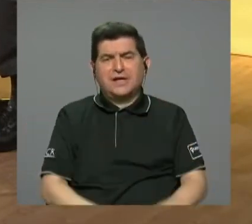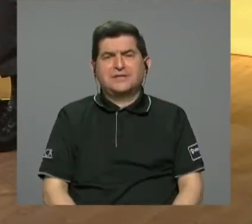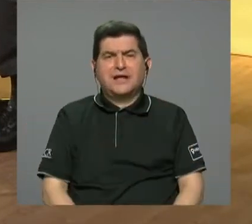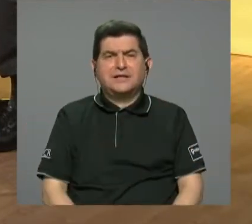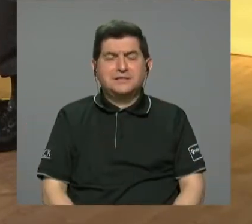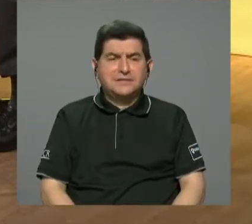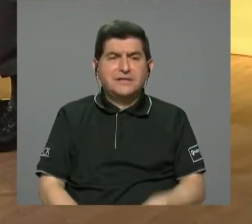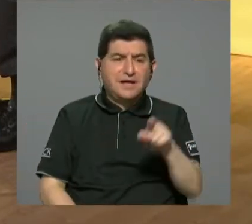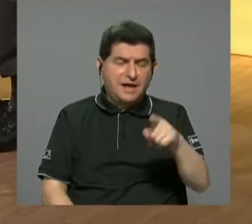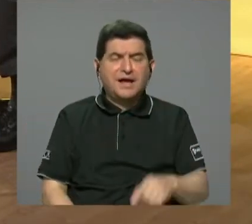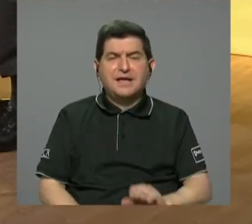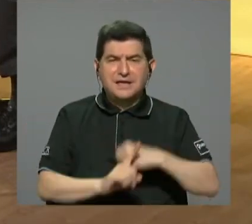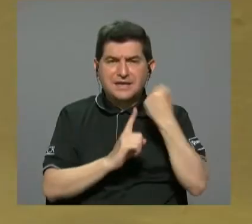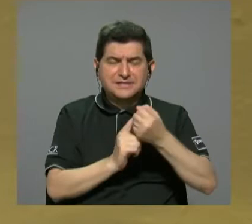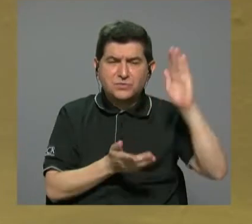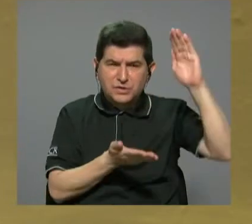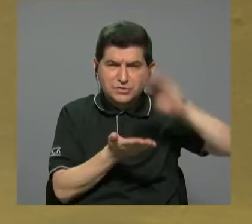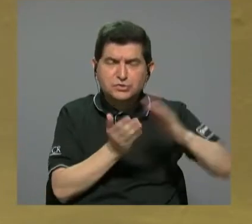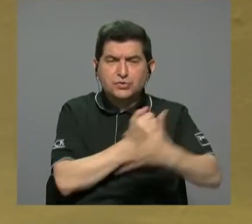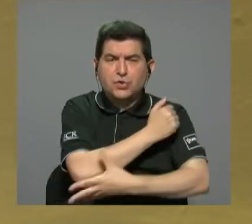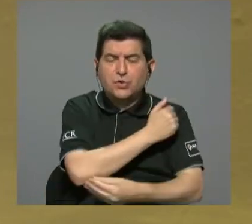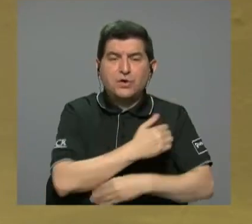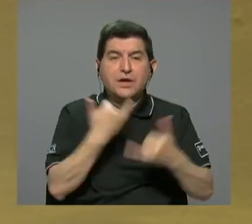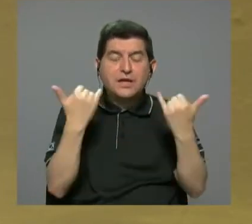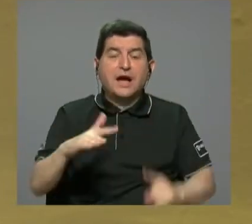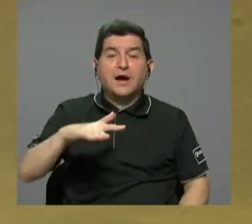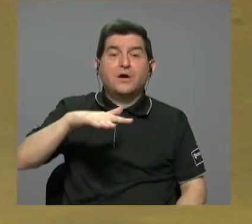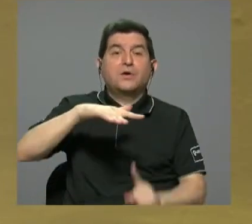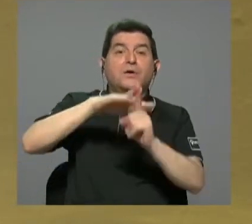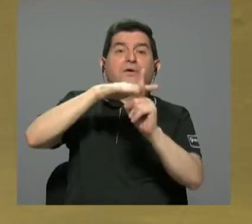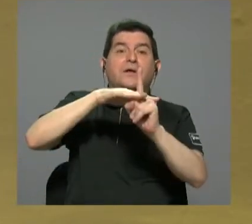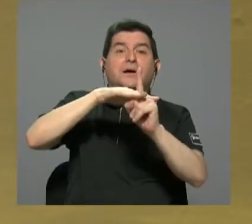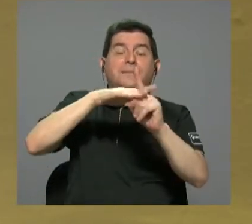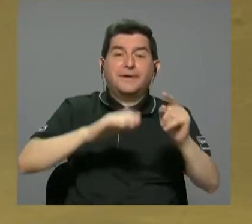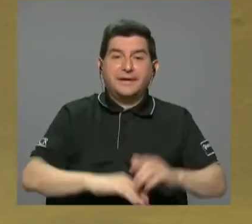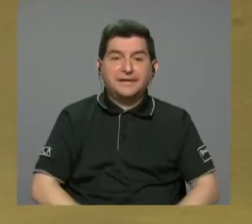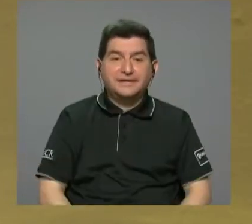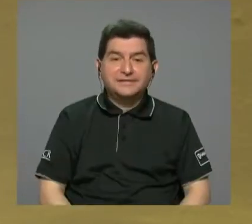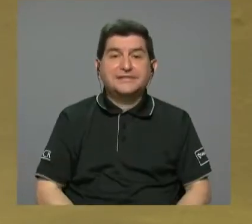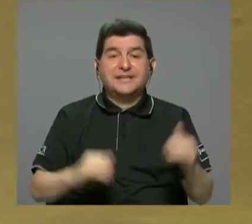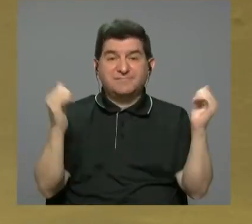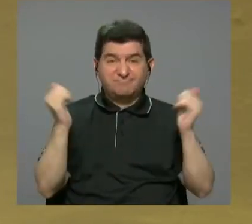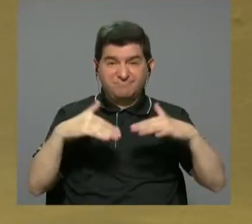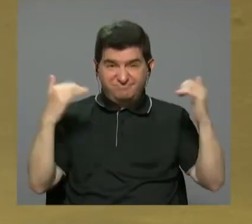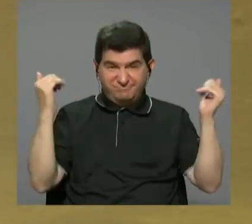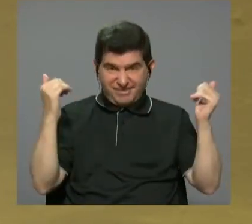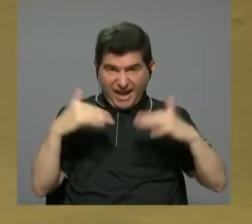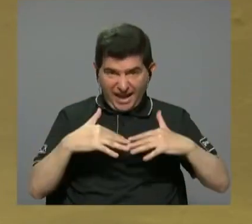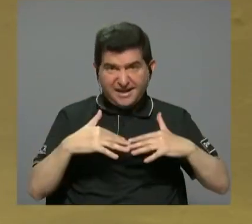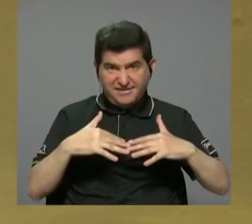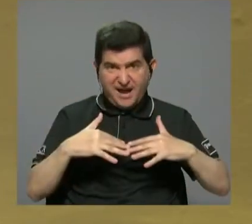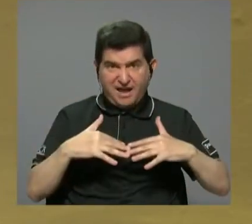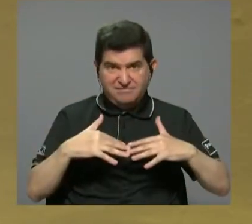reducción de pobreza, y de ahí nos salen con esta gracia, ¿verdad?, de esta guerra